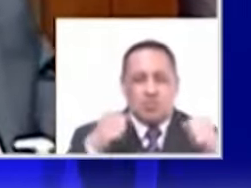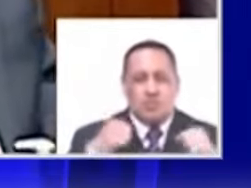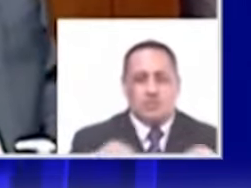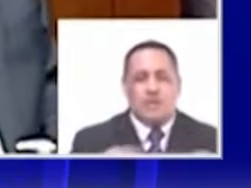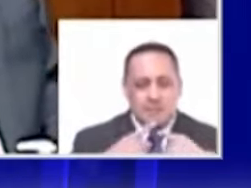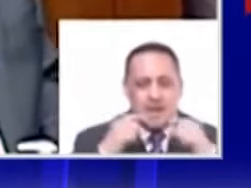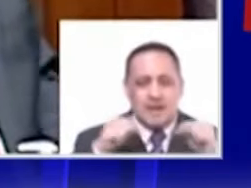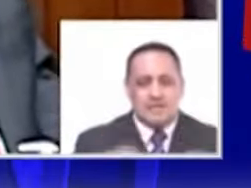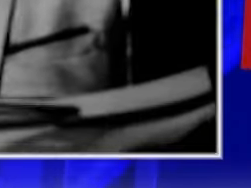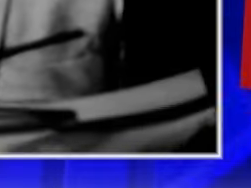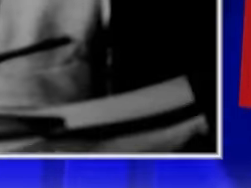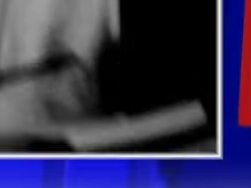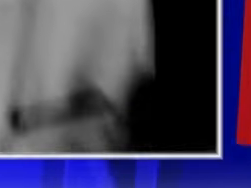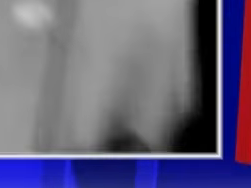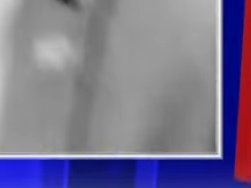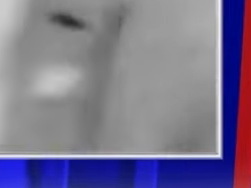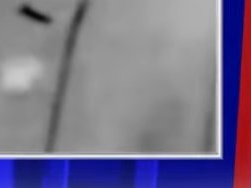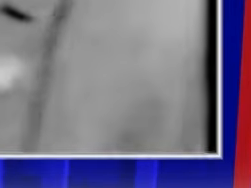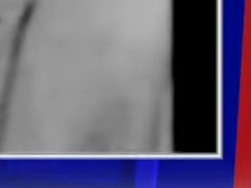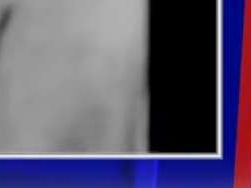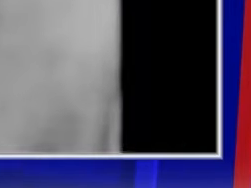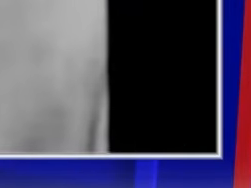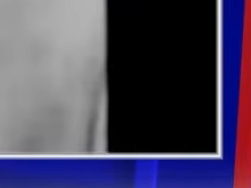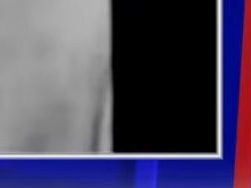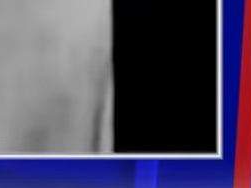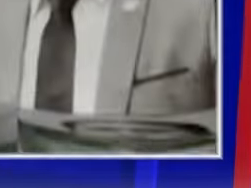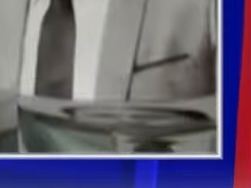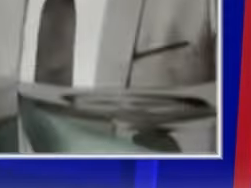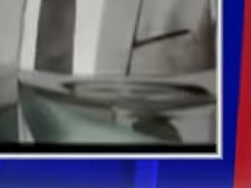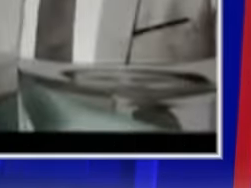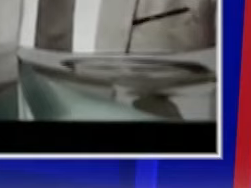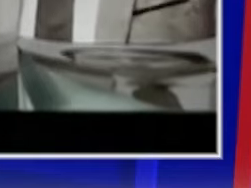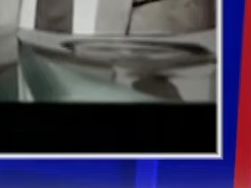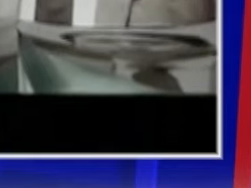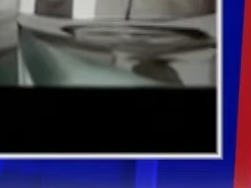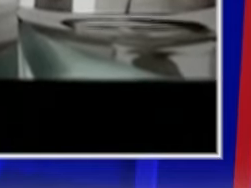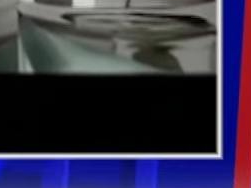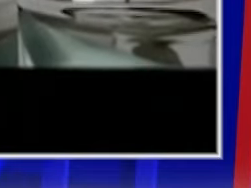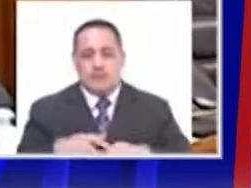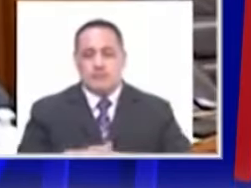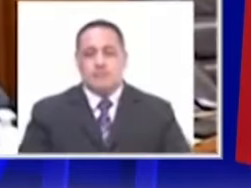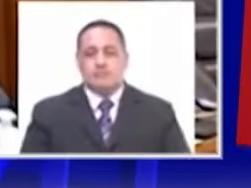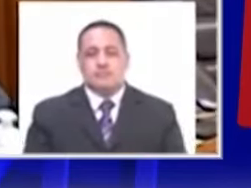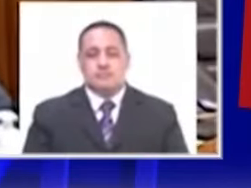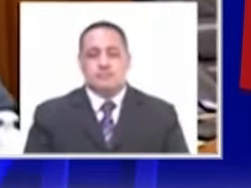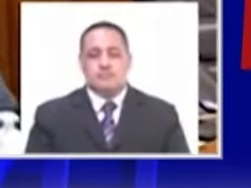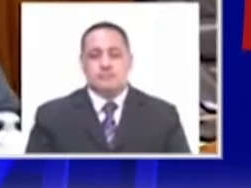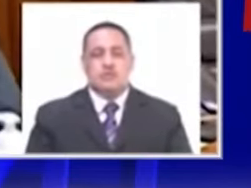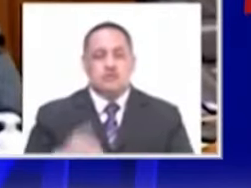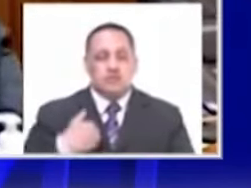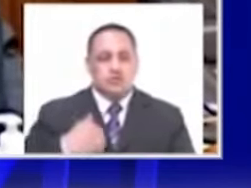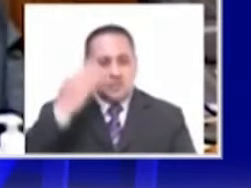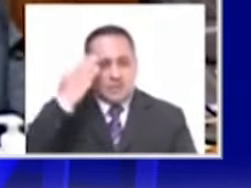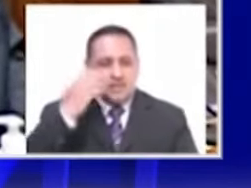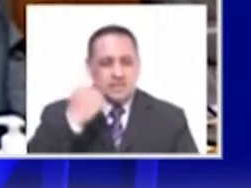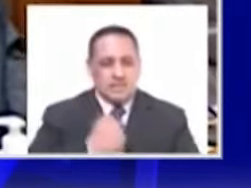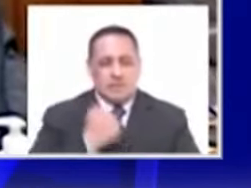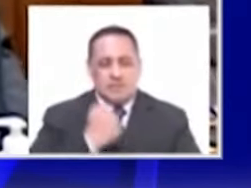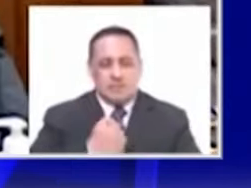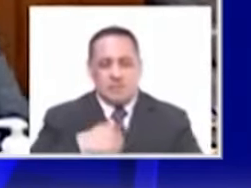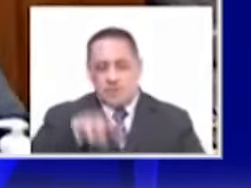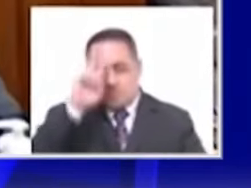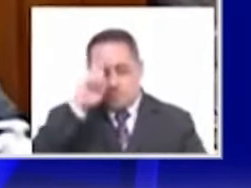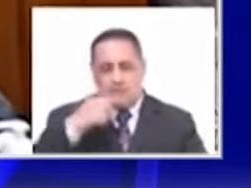de la denuncia constitucional cuando estuvo esto en la subcomisión y él indicó de que hay suficientes pruebas para que se logre una